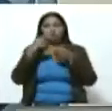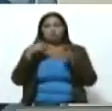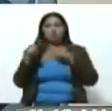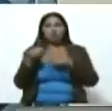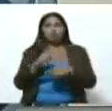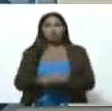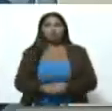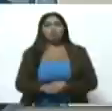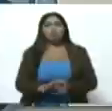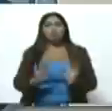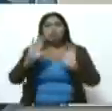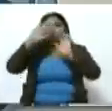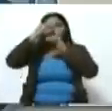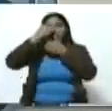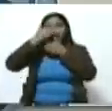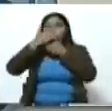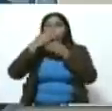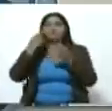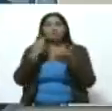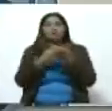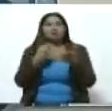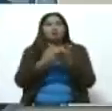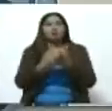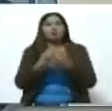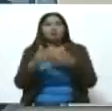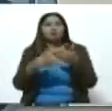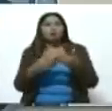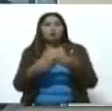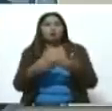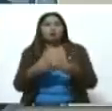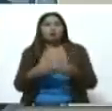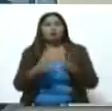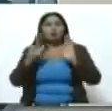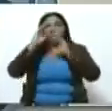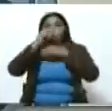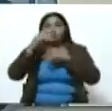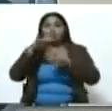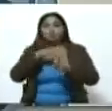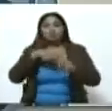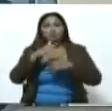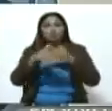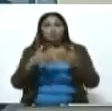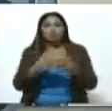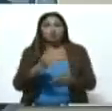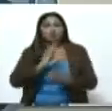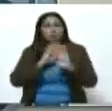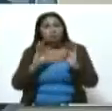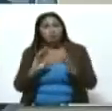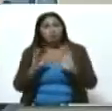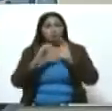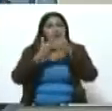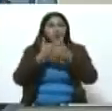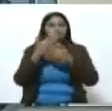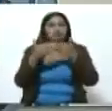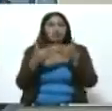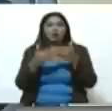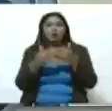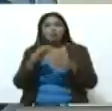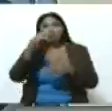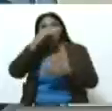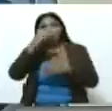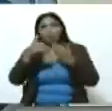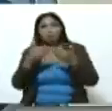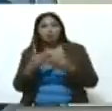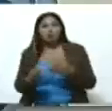por terrorismo, financiamiento al terrorismo, conspiración, encubrimiento del delito de terrorismo